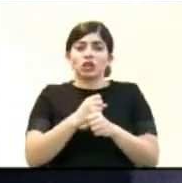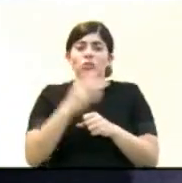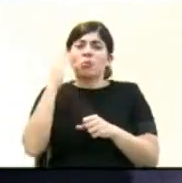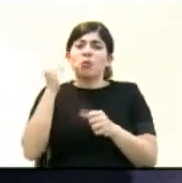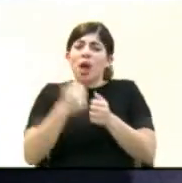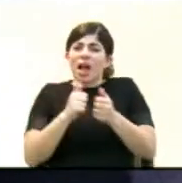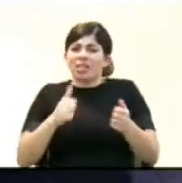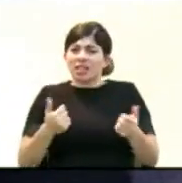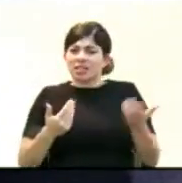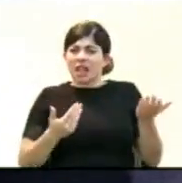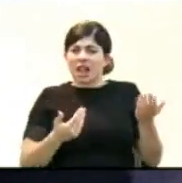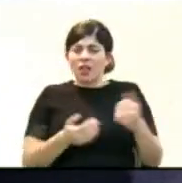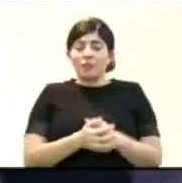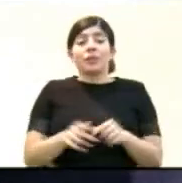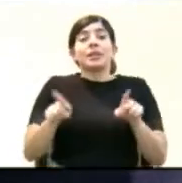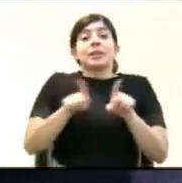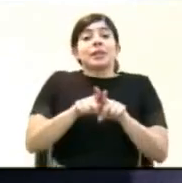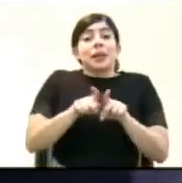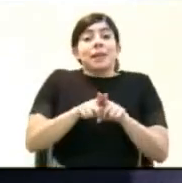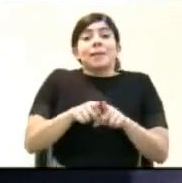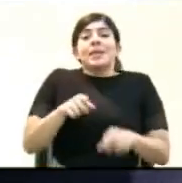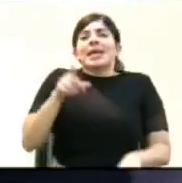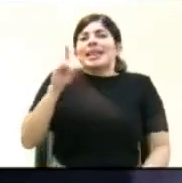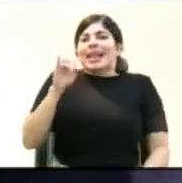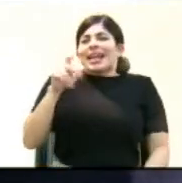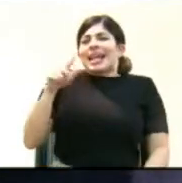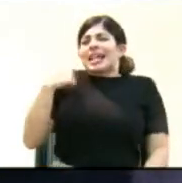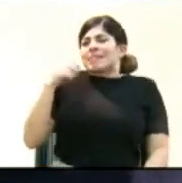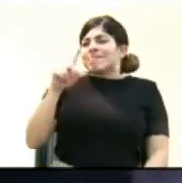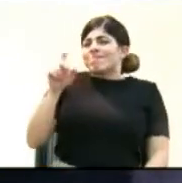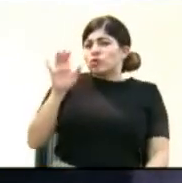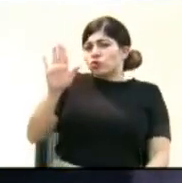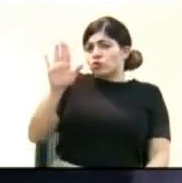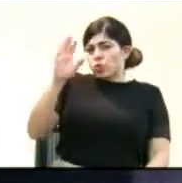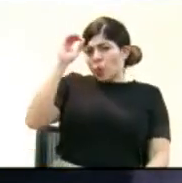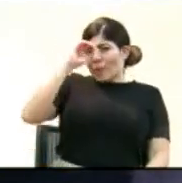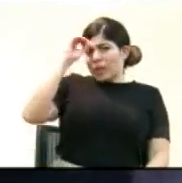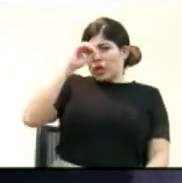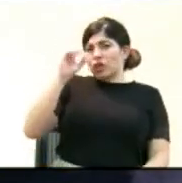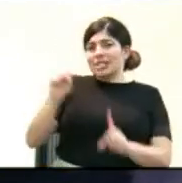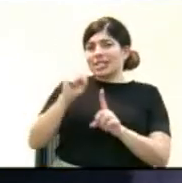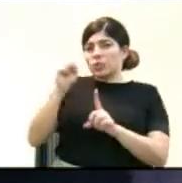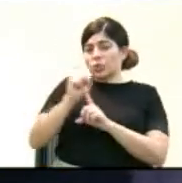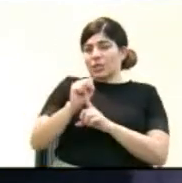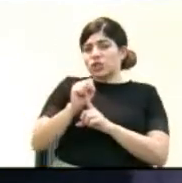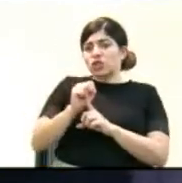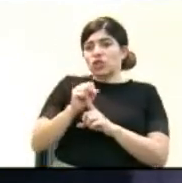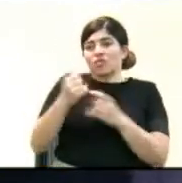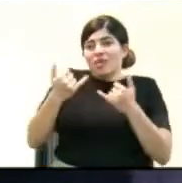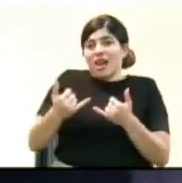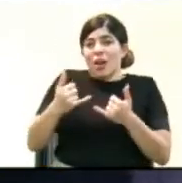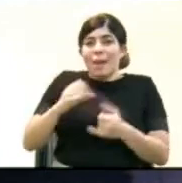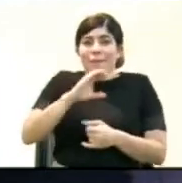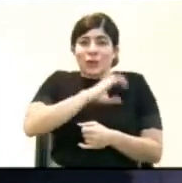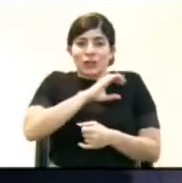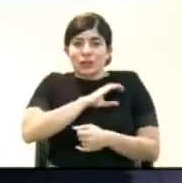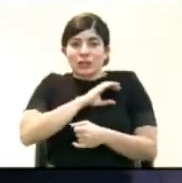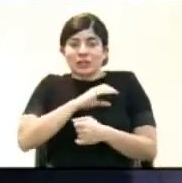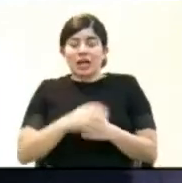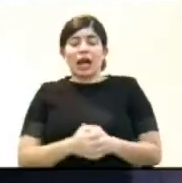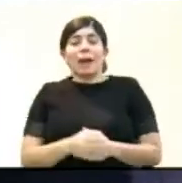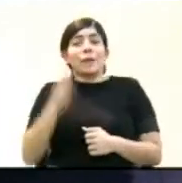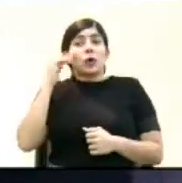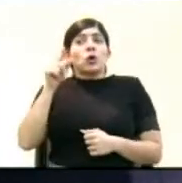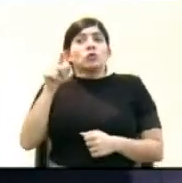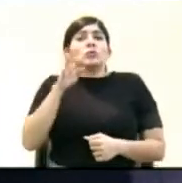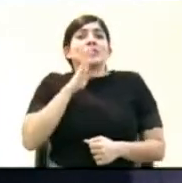con ese proceso? Y también para don Daniel quería preguntarle, es más su valoración sobre el panorama que vive la fuerza pública en este momento, porque